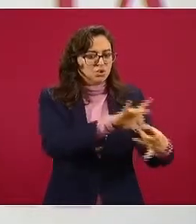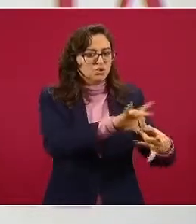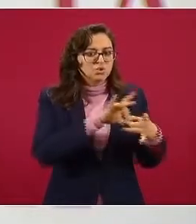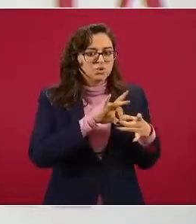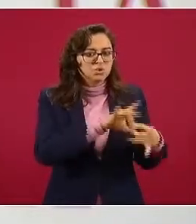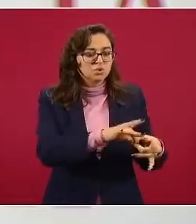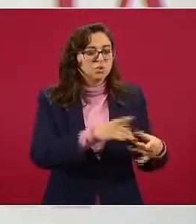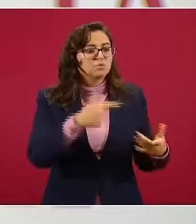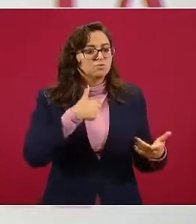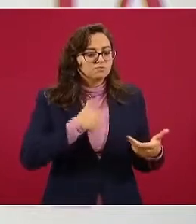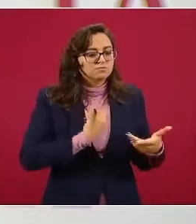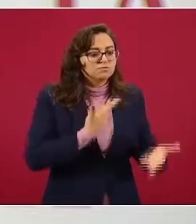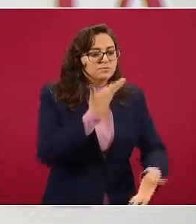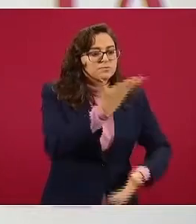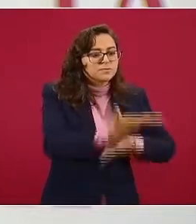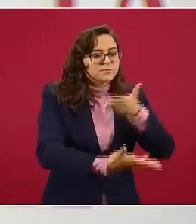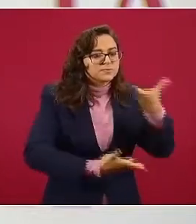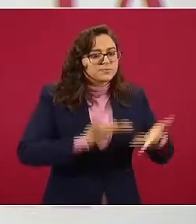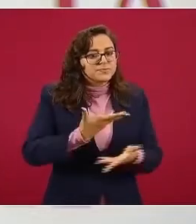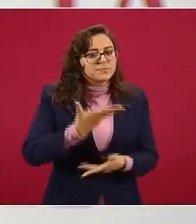cordial, respetuoso